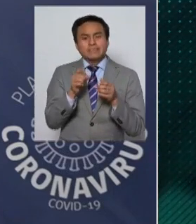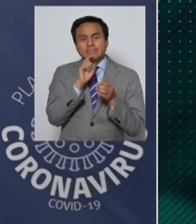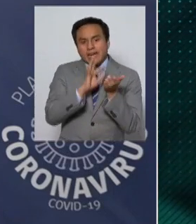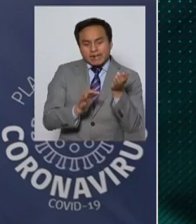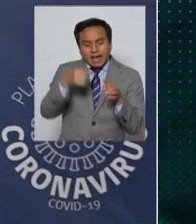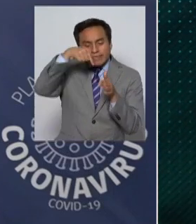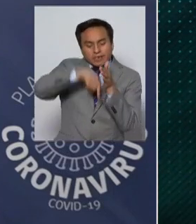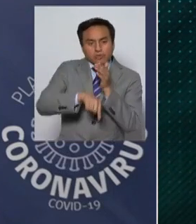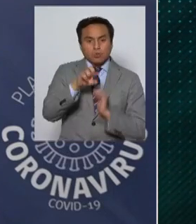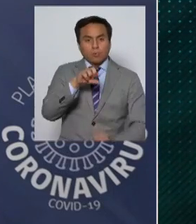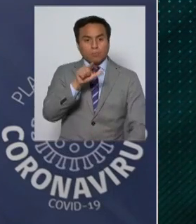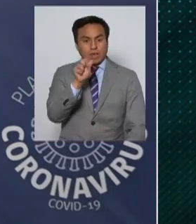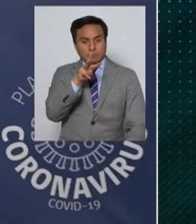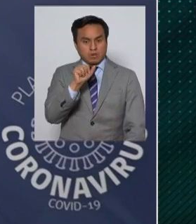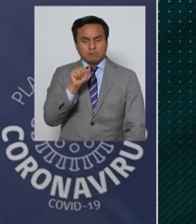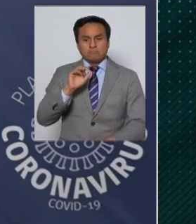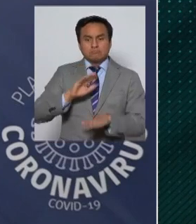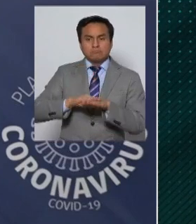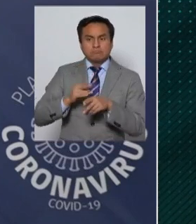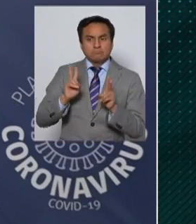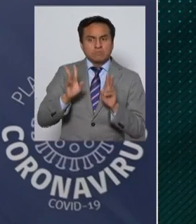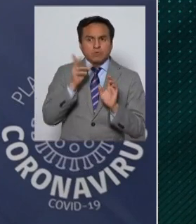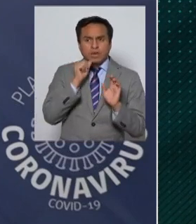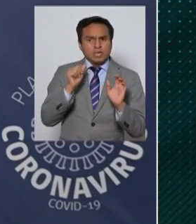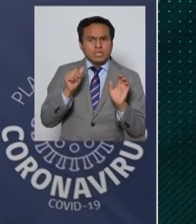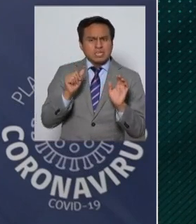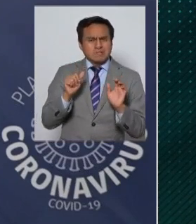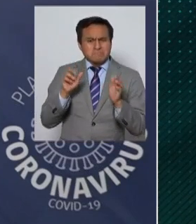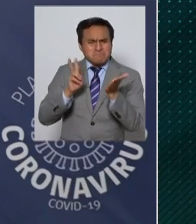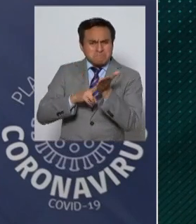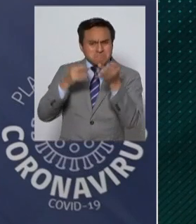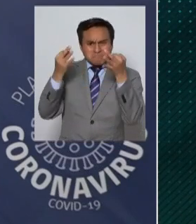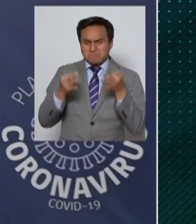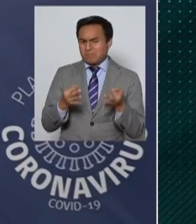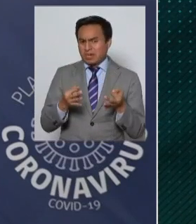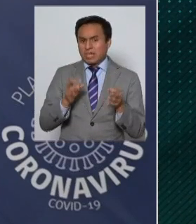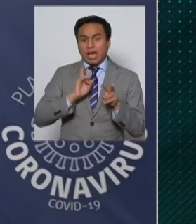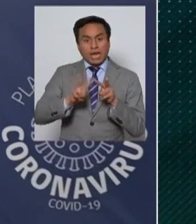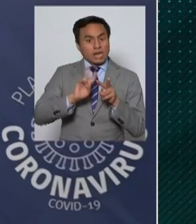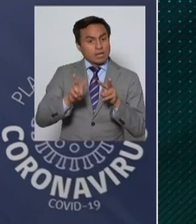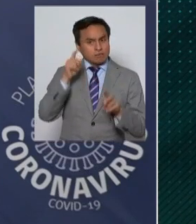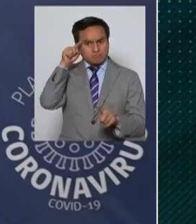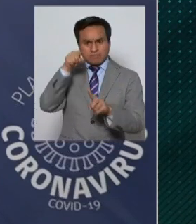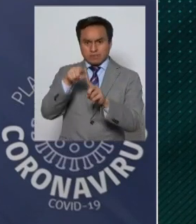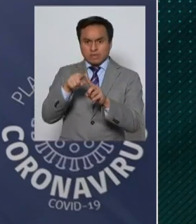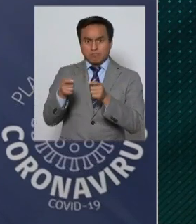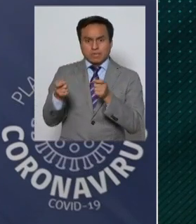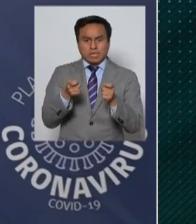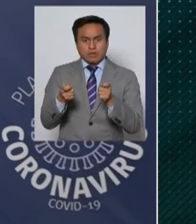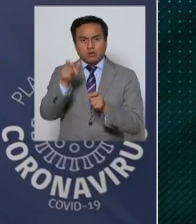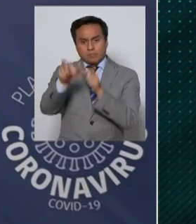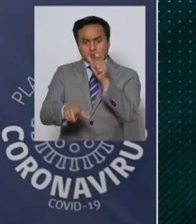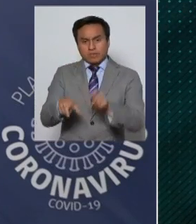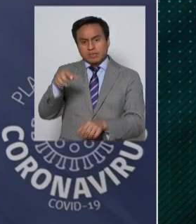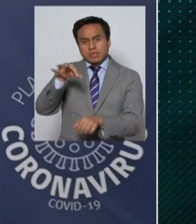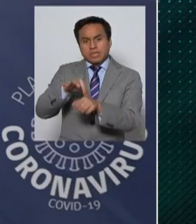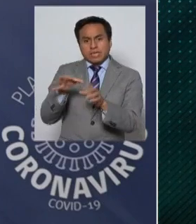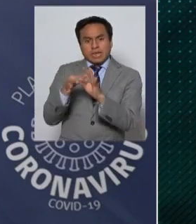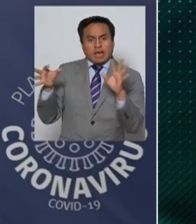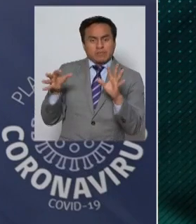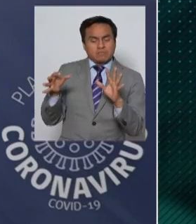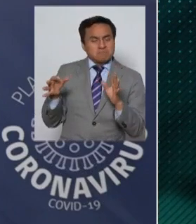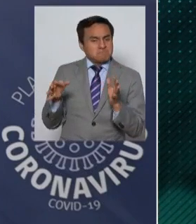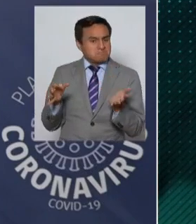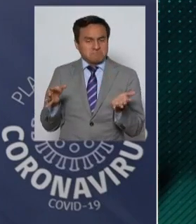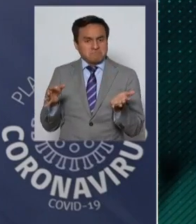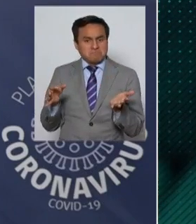no hay una autorización y no hay evidencia cierta de que sea una terapia que contribuye al manejo de los pacientes más graves. Y lo